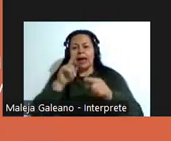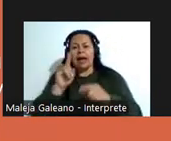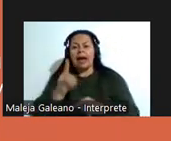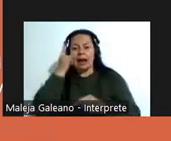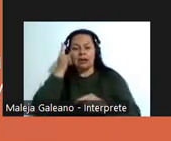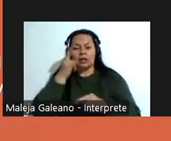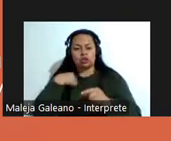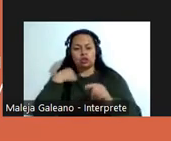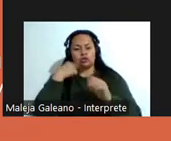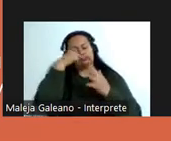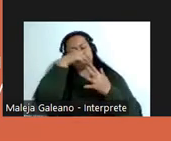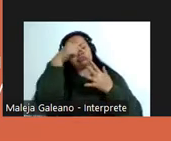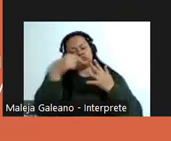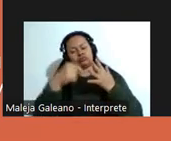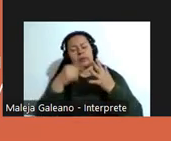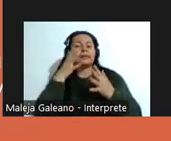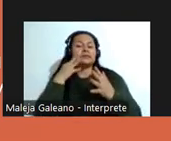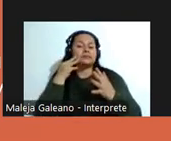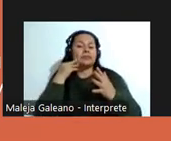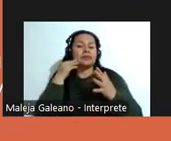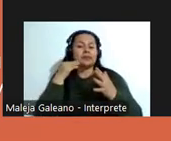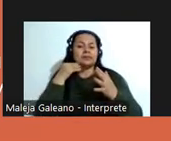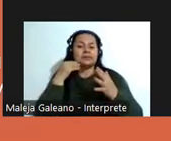denominado experiencia aliada